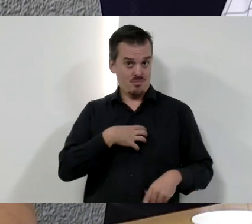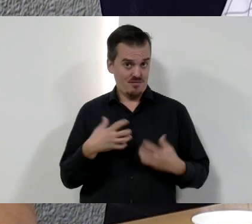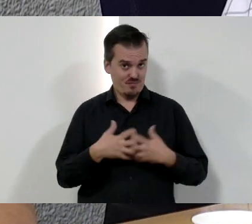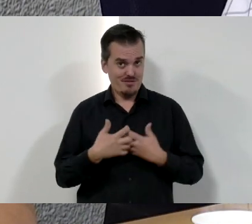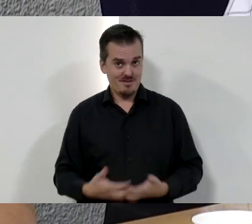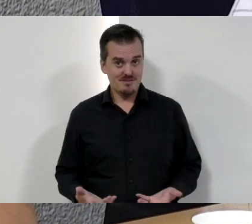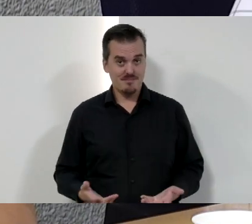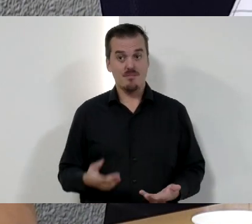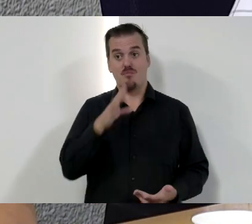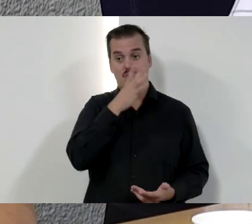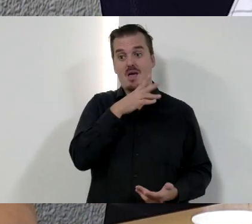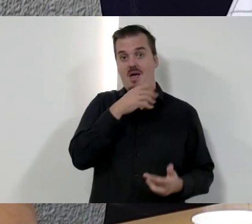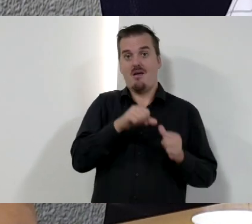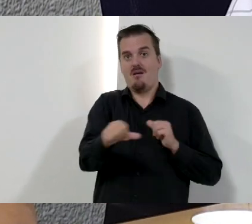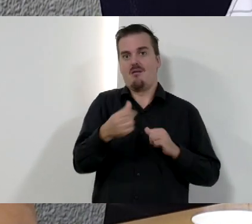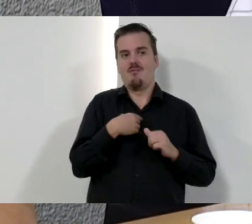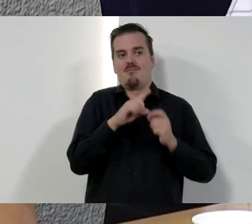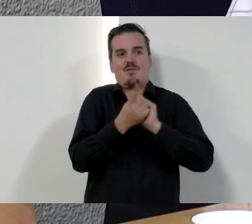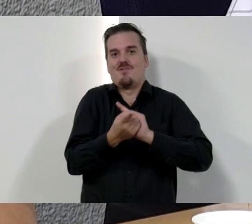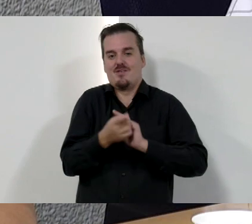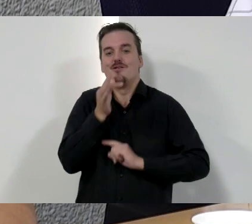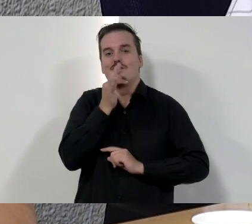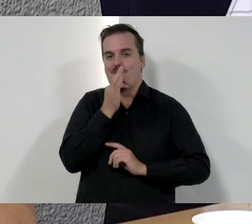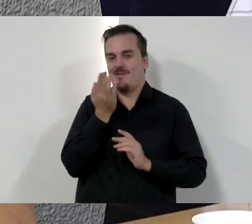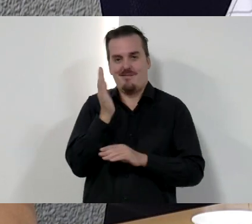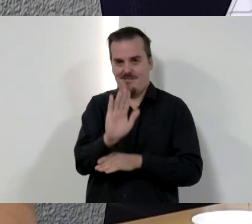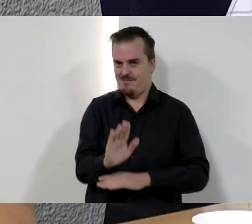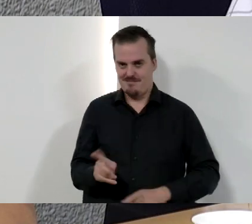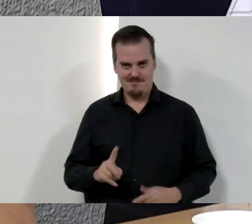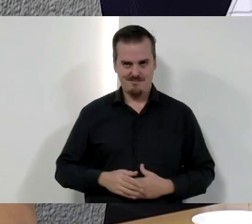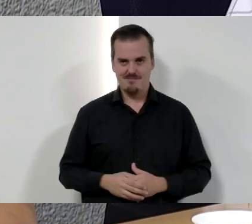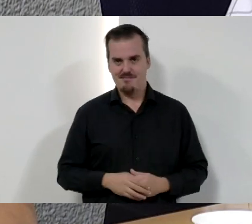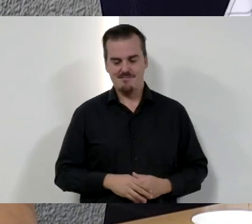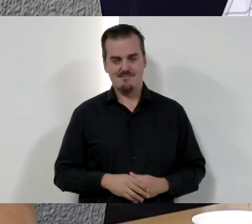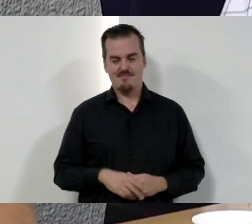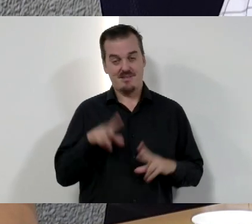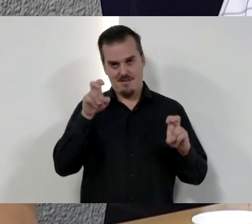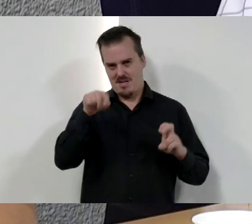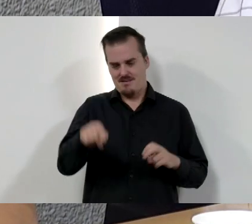ninguna modificación o vamos a proponer ninguna modificación en este sentido.